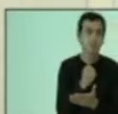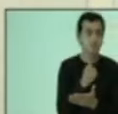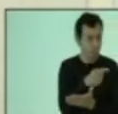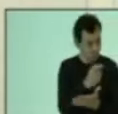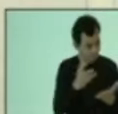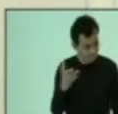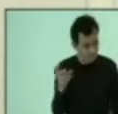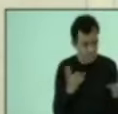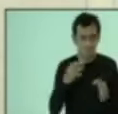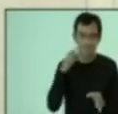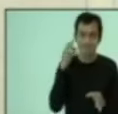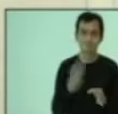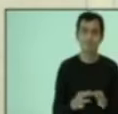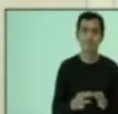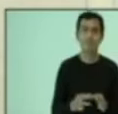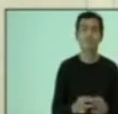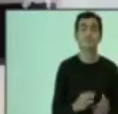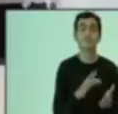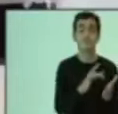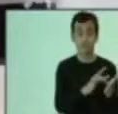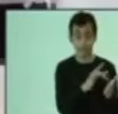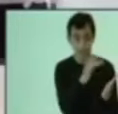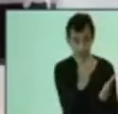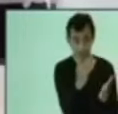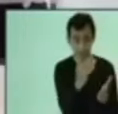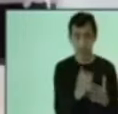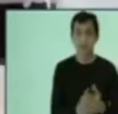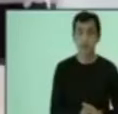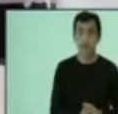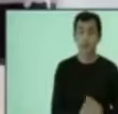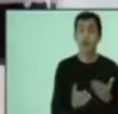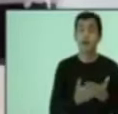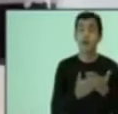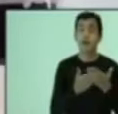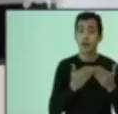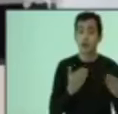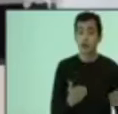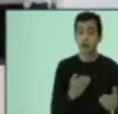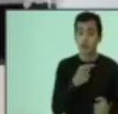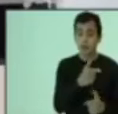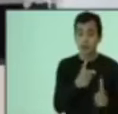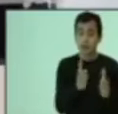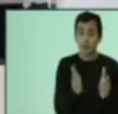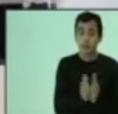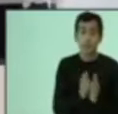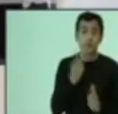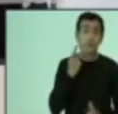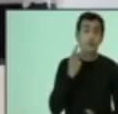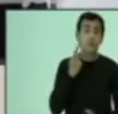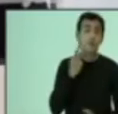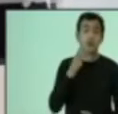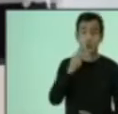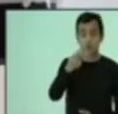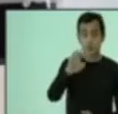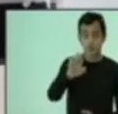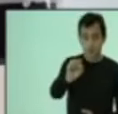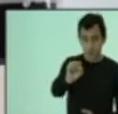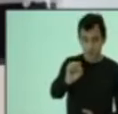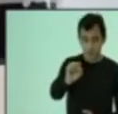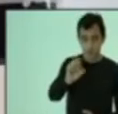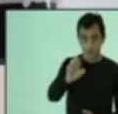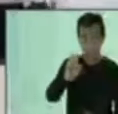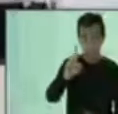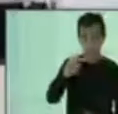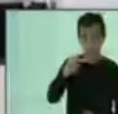lograrlo. Muchas gracias, candidato. Es el turno del abanderado del partido Encuentro Solidario,